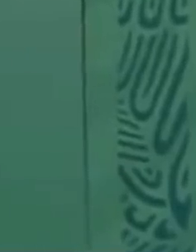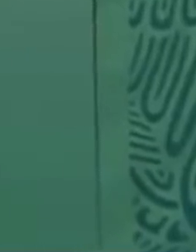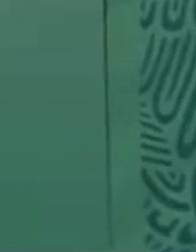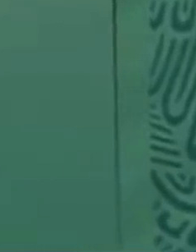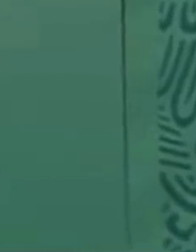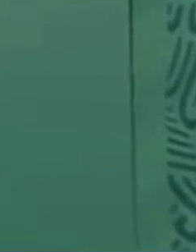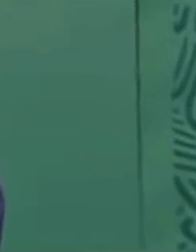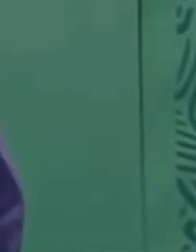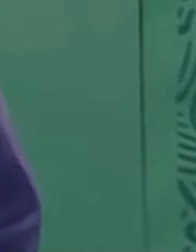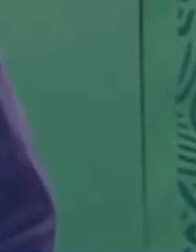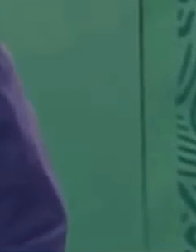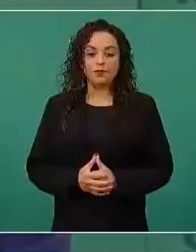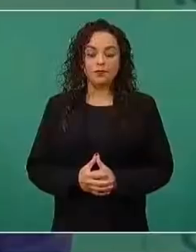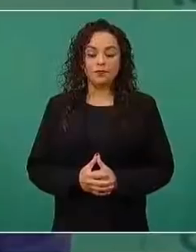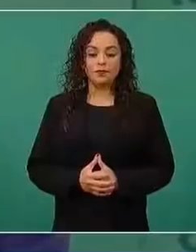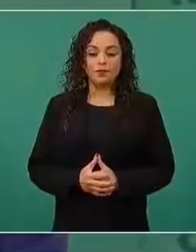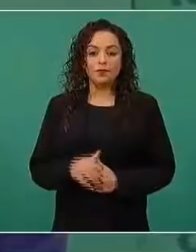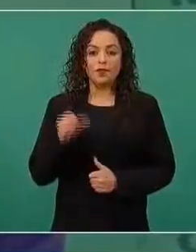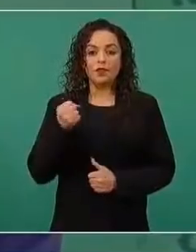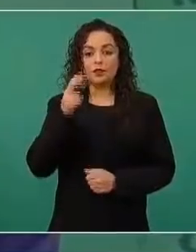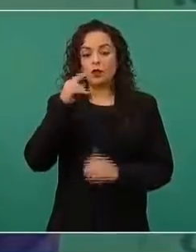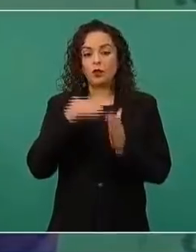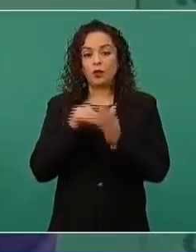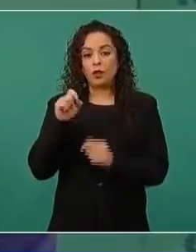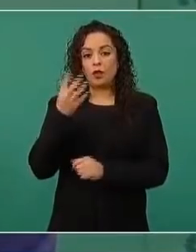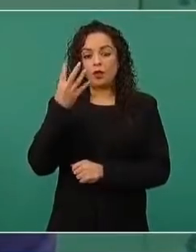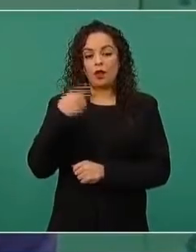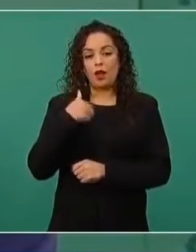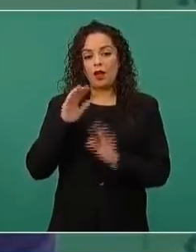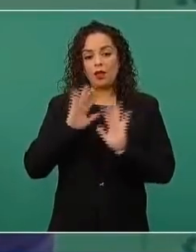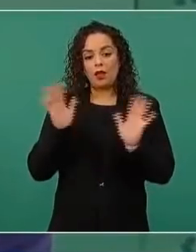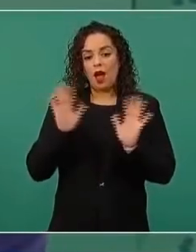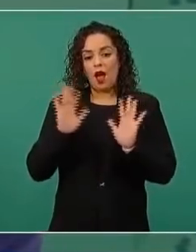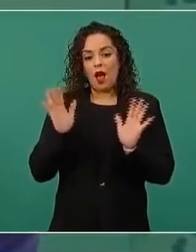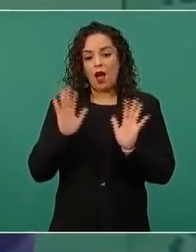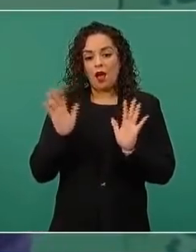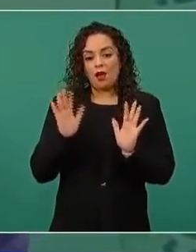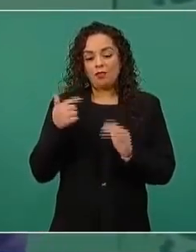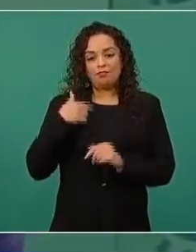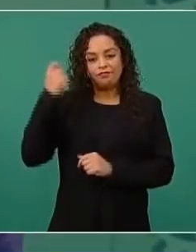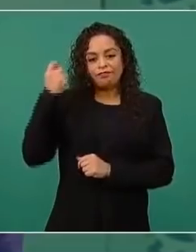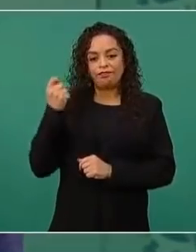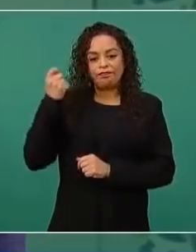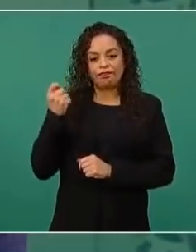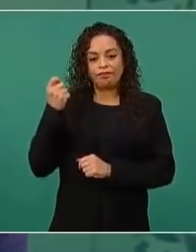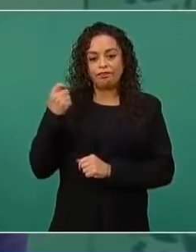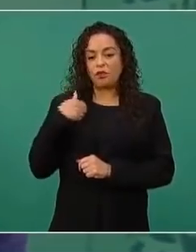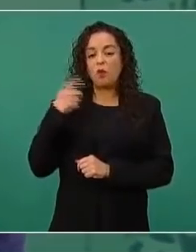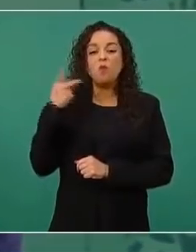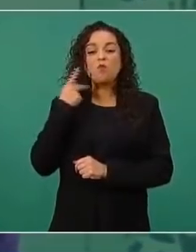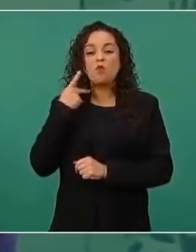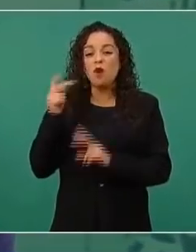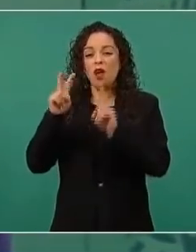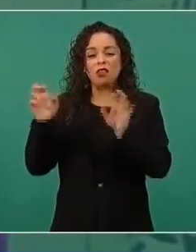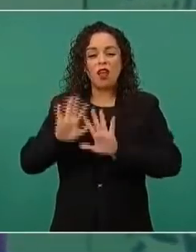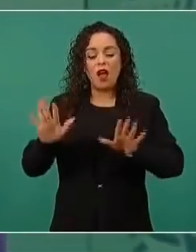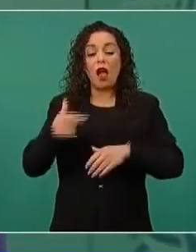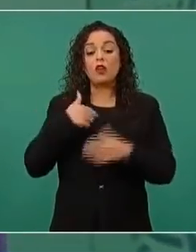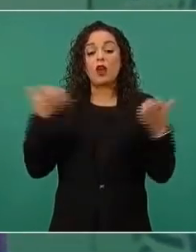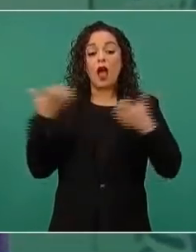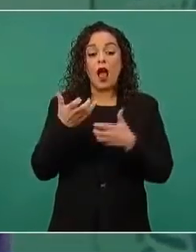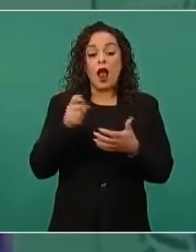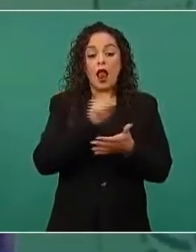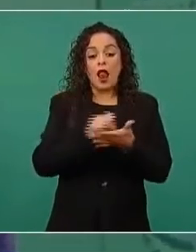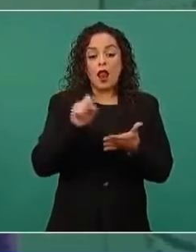anécdotas de este tipo. Me voy a meter a hacer un libro que quiero, que voy a publicar en 3,